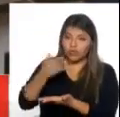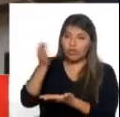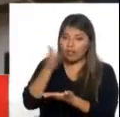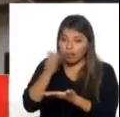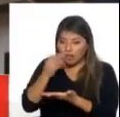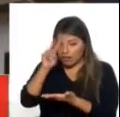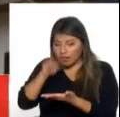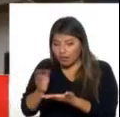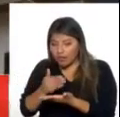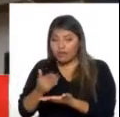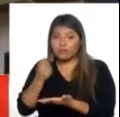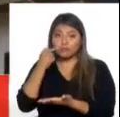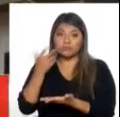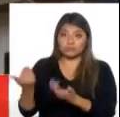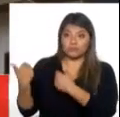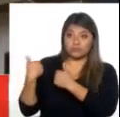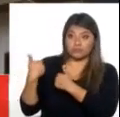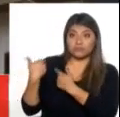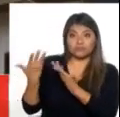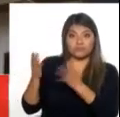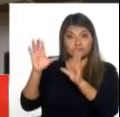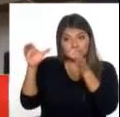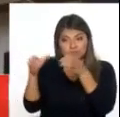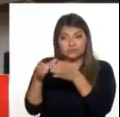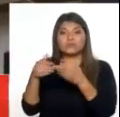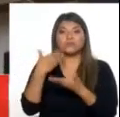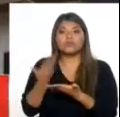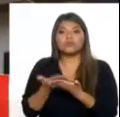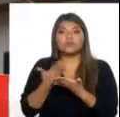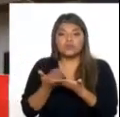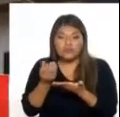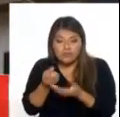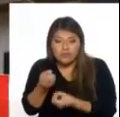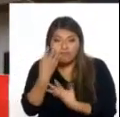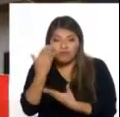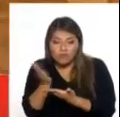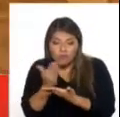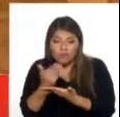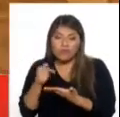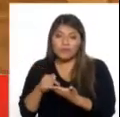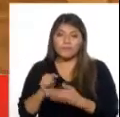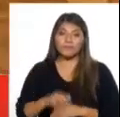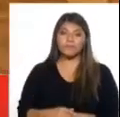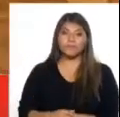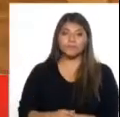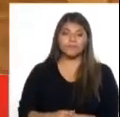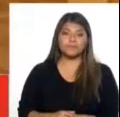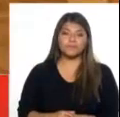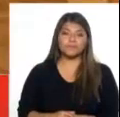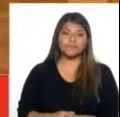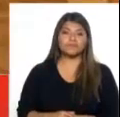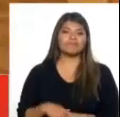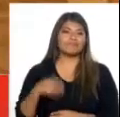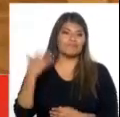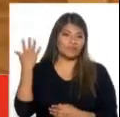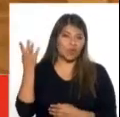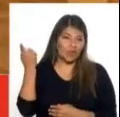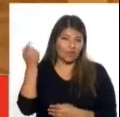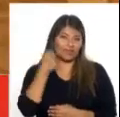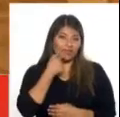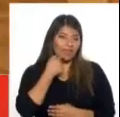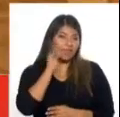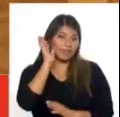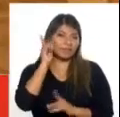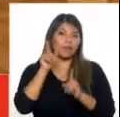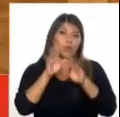hay que leer. Para eso uno está en una comisión, para poderse informar. Bien, lo que ha señalado también la congresista Digna Calle es que